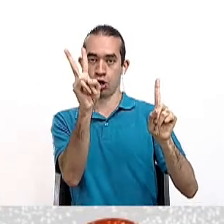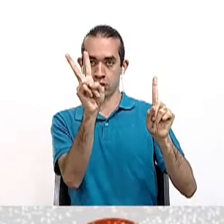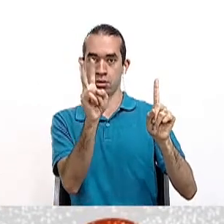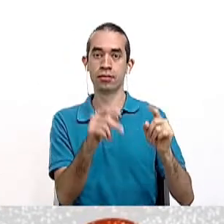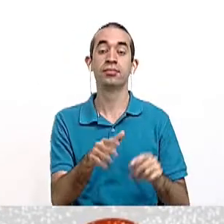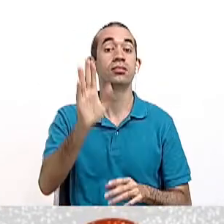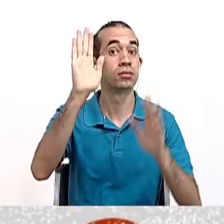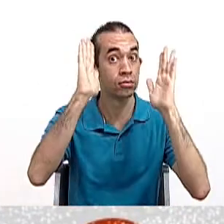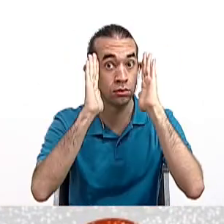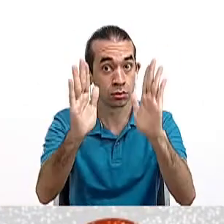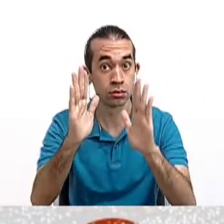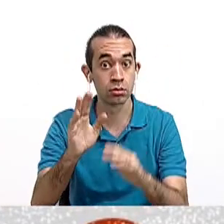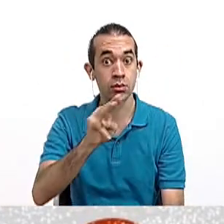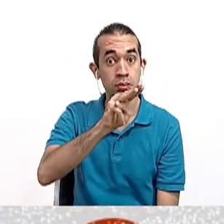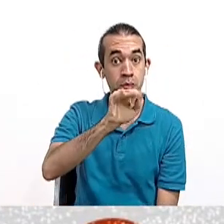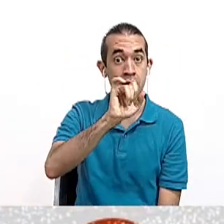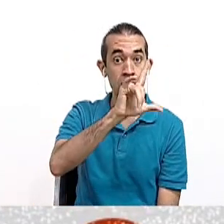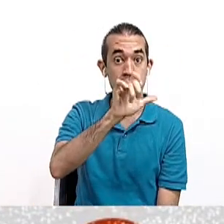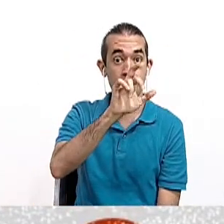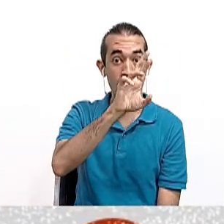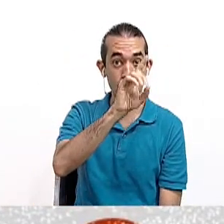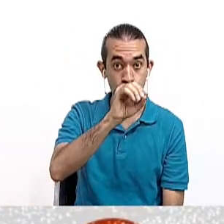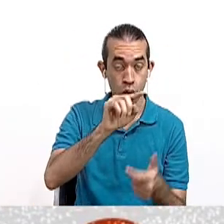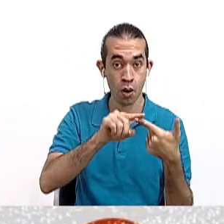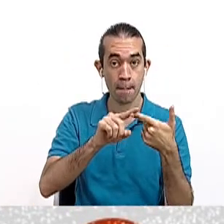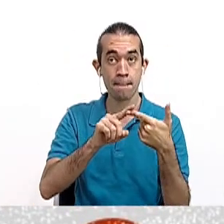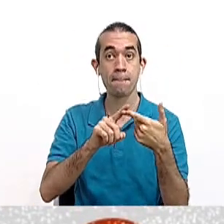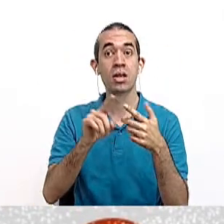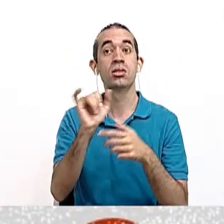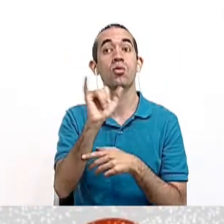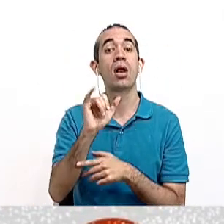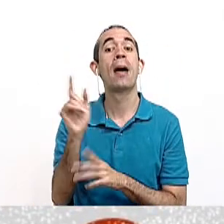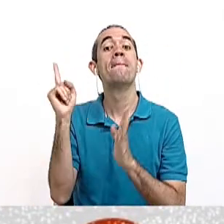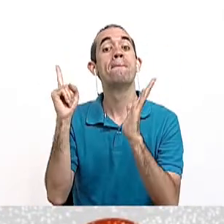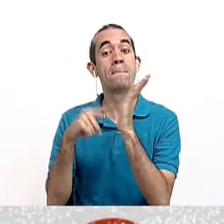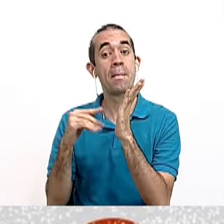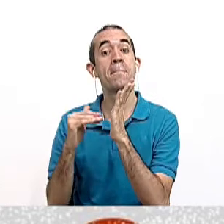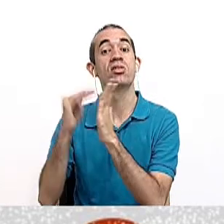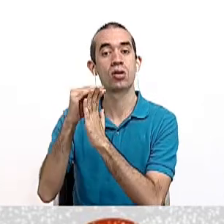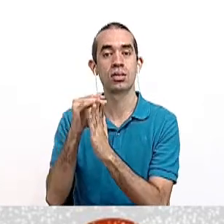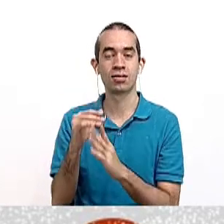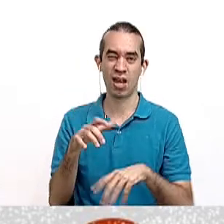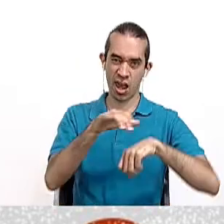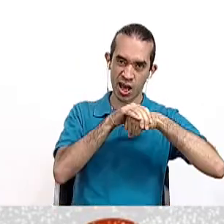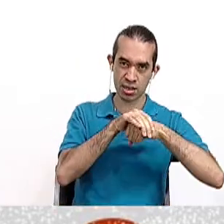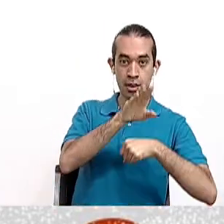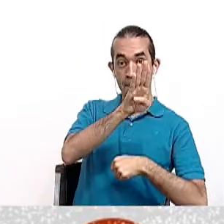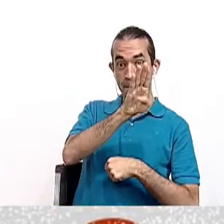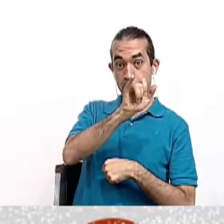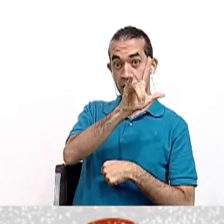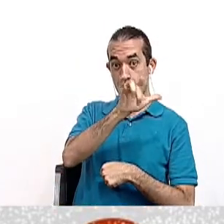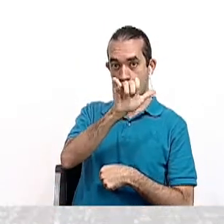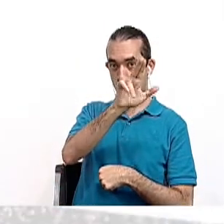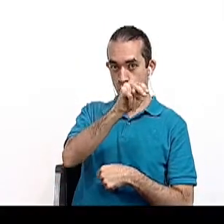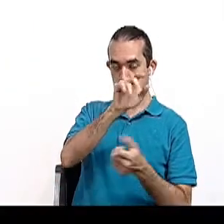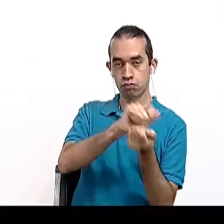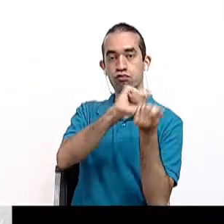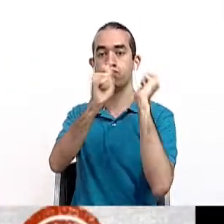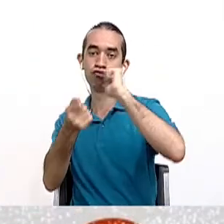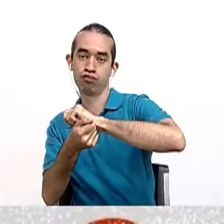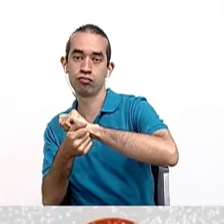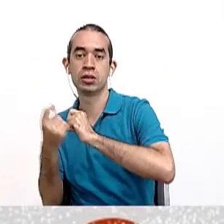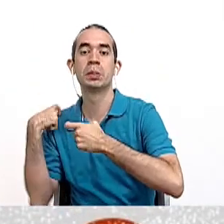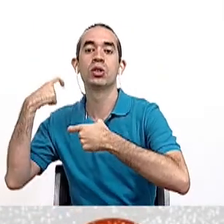Atención, millardo, 1000 millones, el billón del inglés americano equivale en español a 1 millardo.